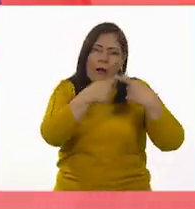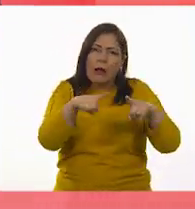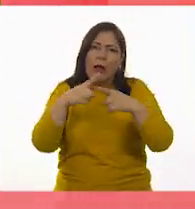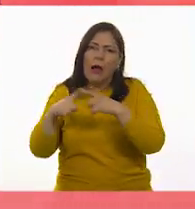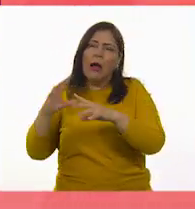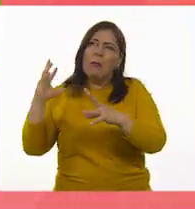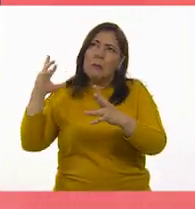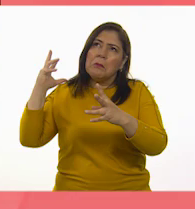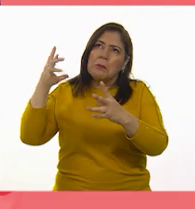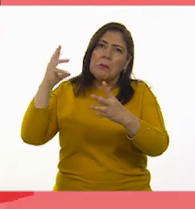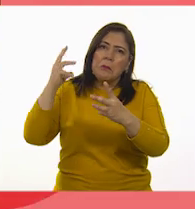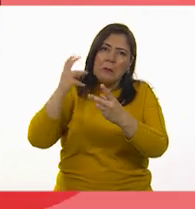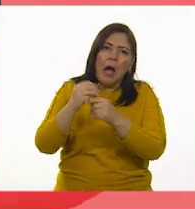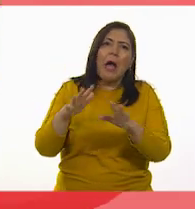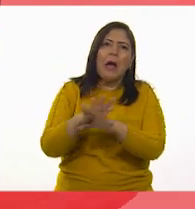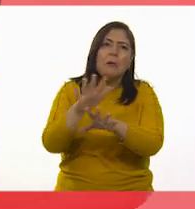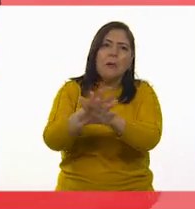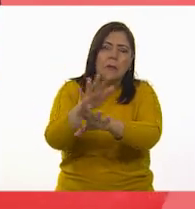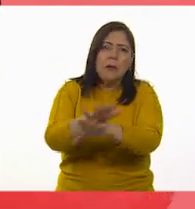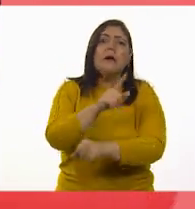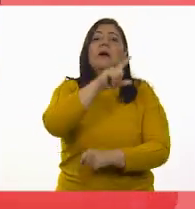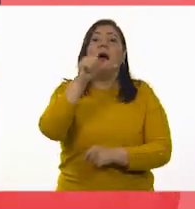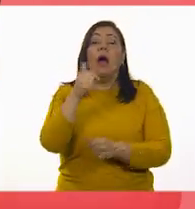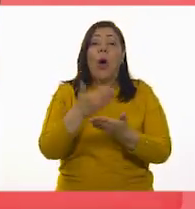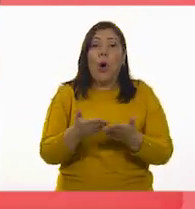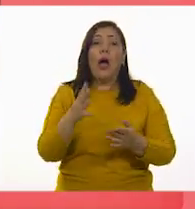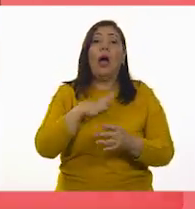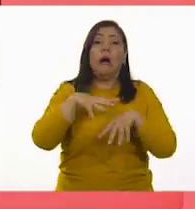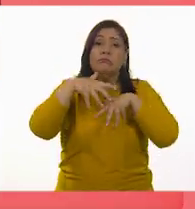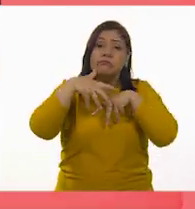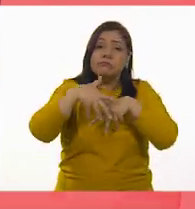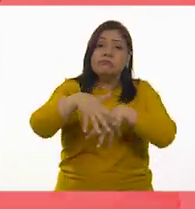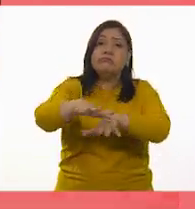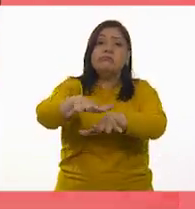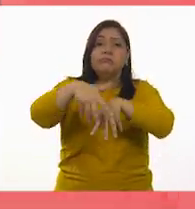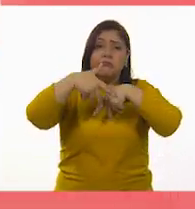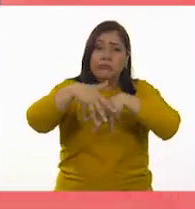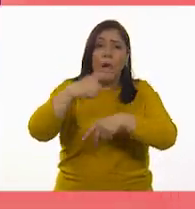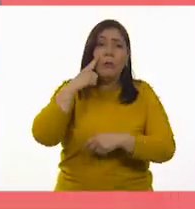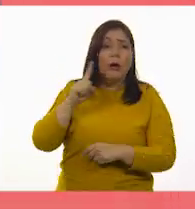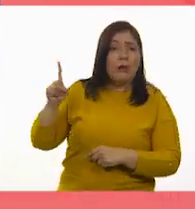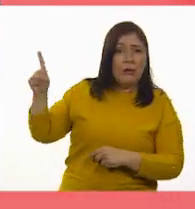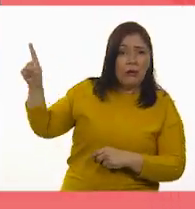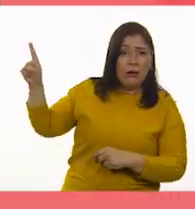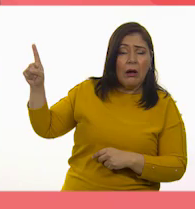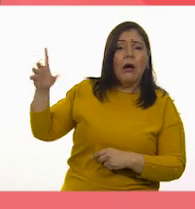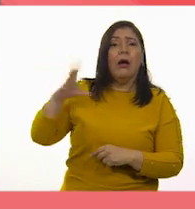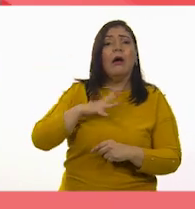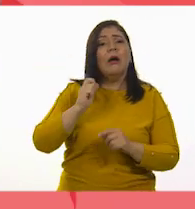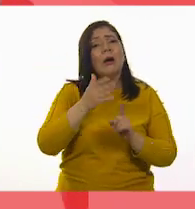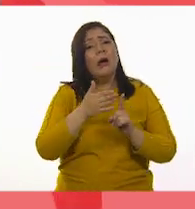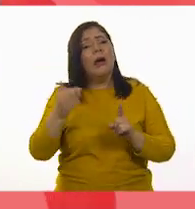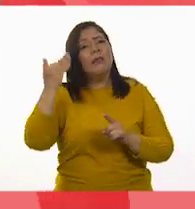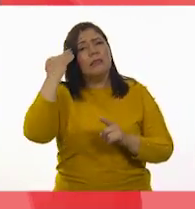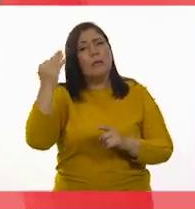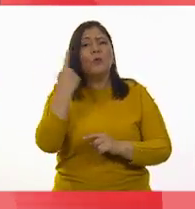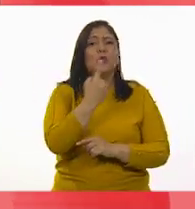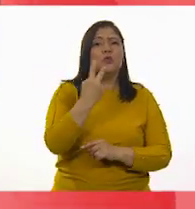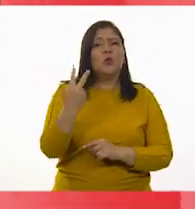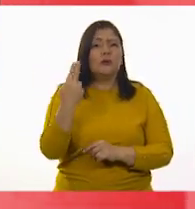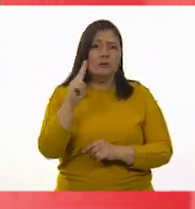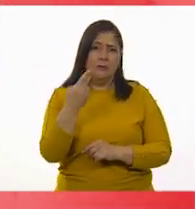con el pasar de los años, al grado de ahora contar hasta con un desfile de masivas proporciones en el marco de su celebración.